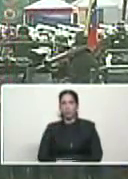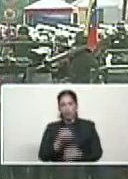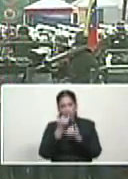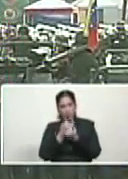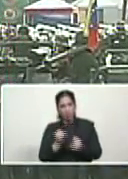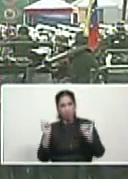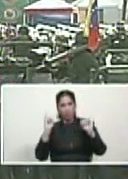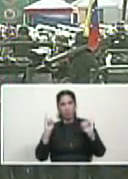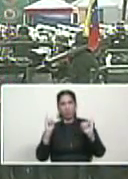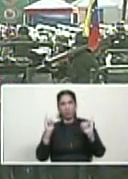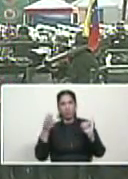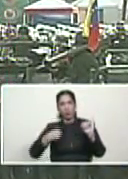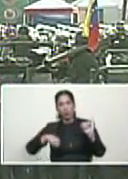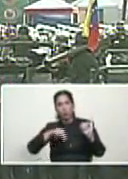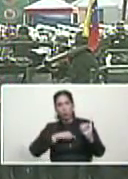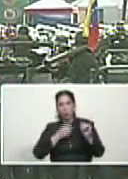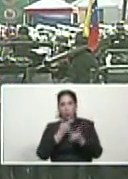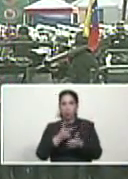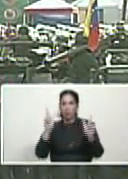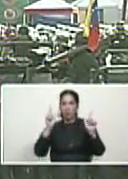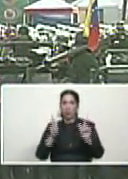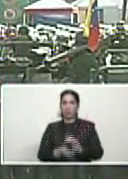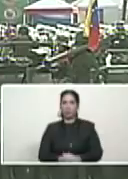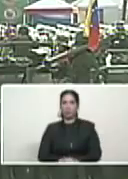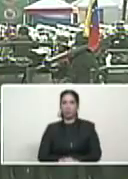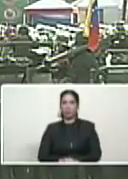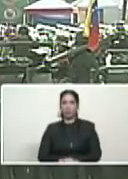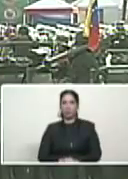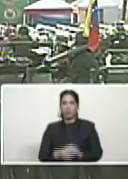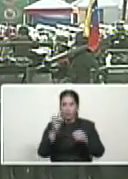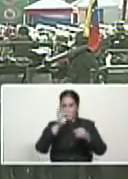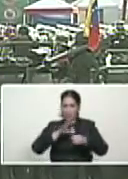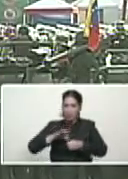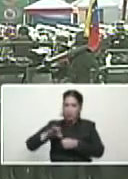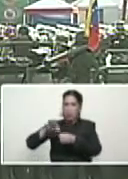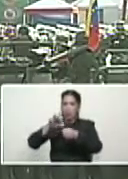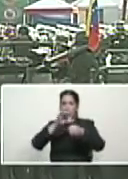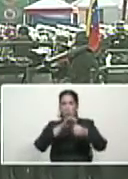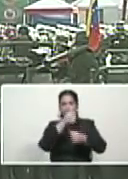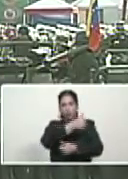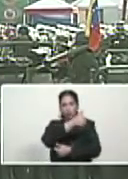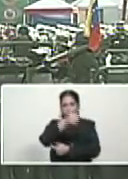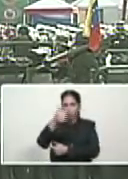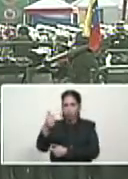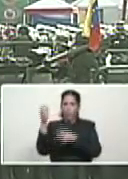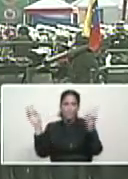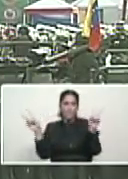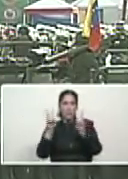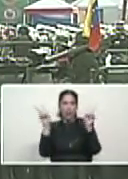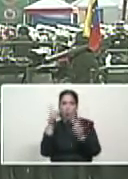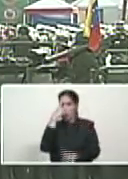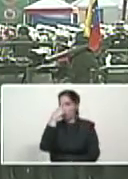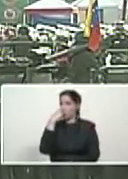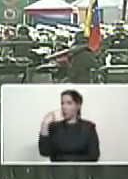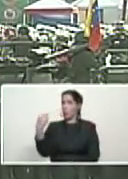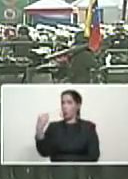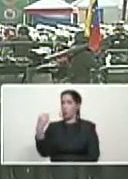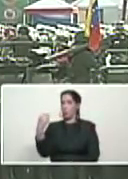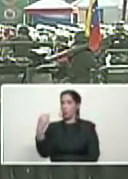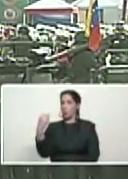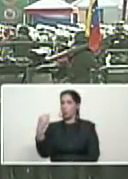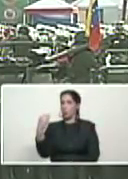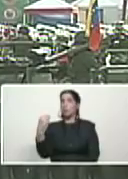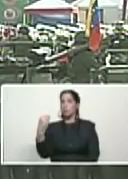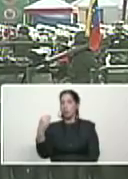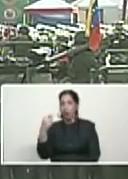independentista de nuestro libertador. Sembró los valores de Ezequiel Zamora y por eso la